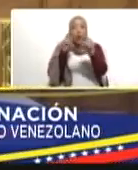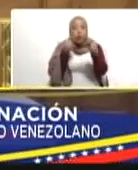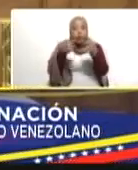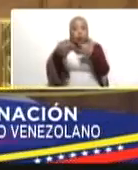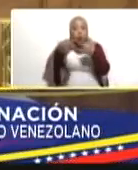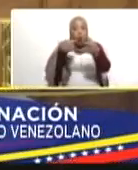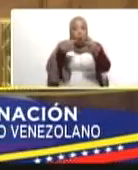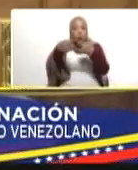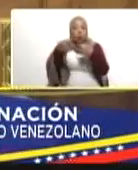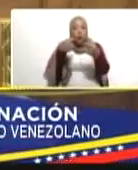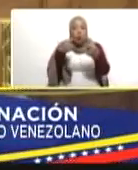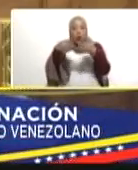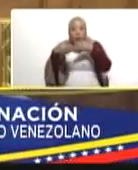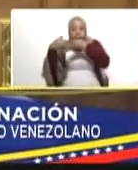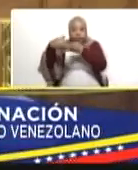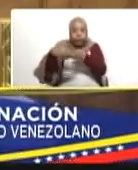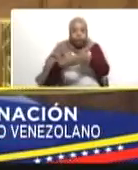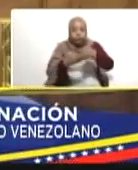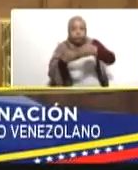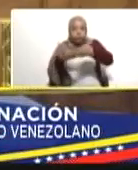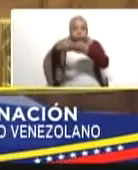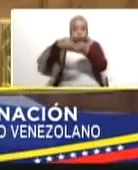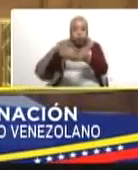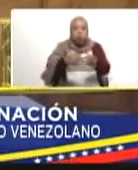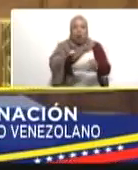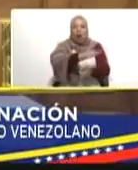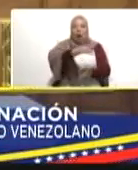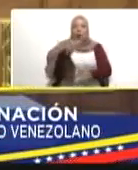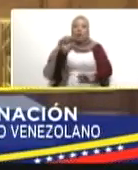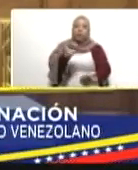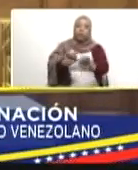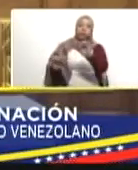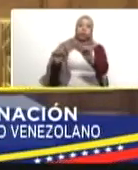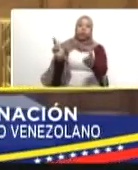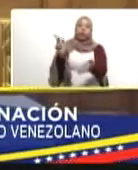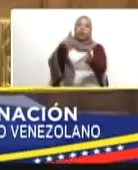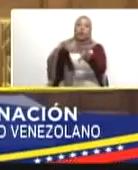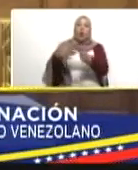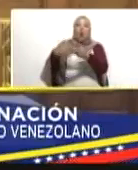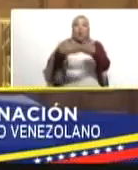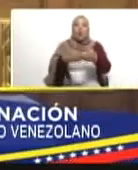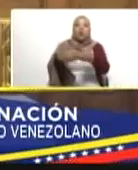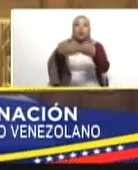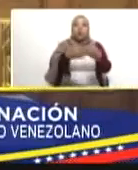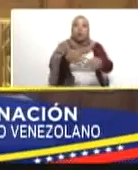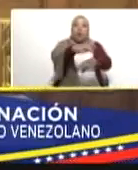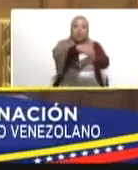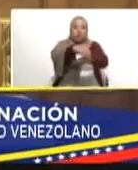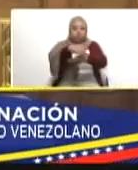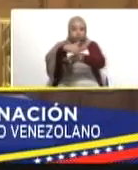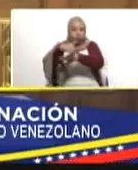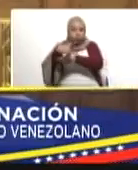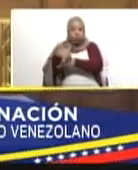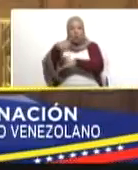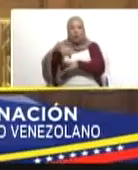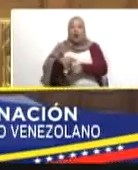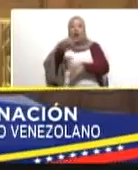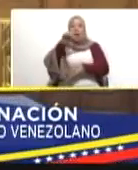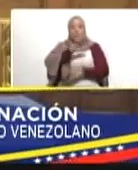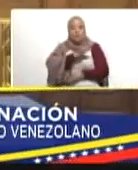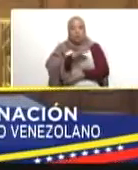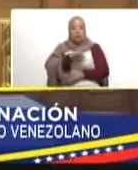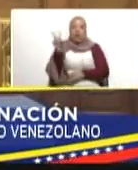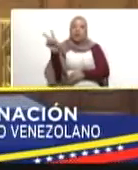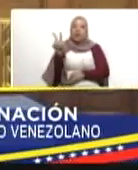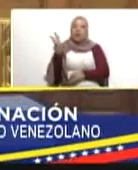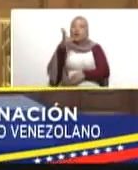tráfico Marino ante la presencia amenazadora de un barco de guerra británica en aguas por